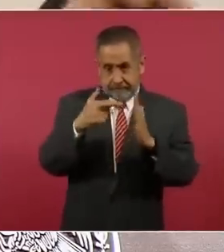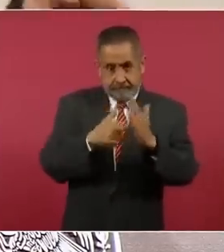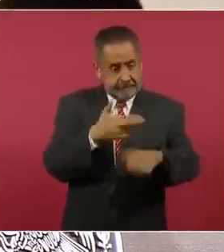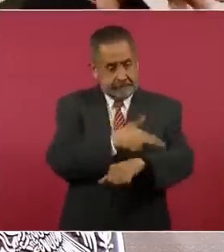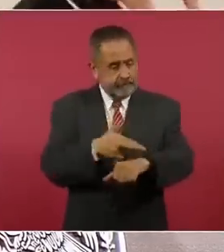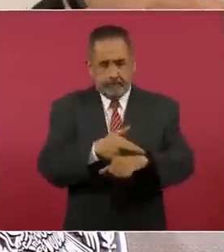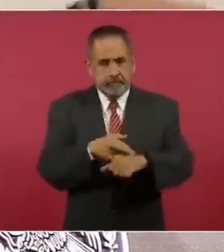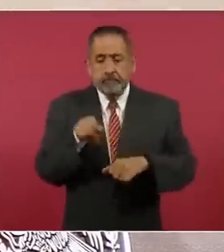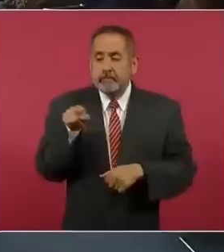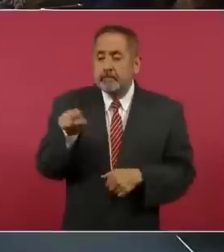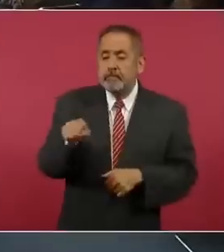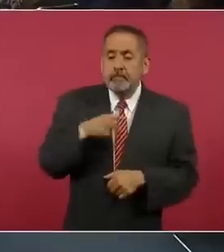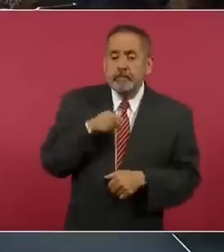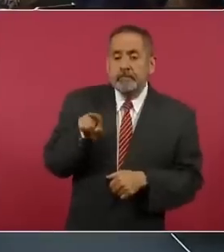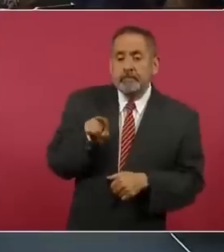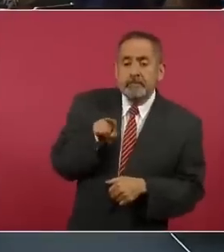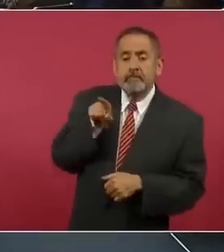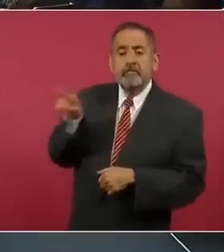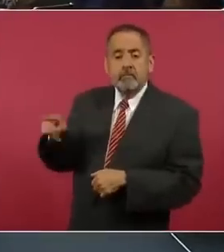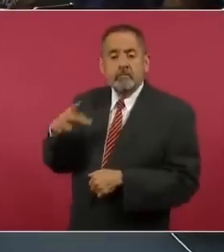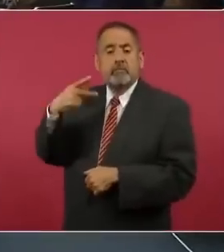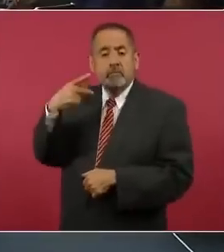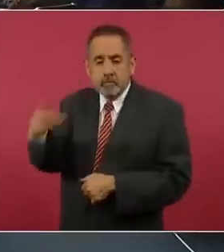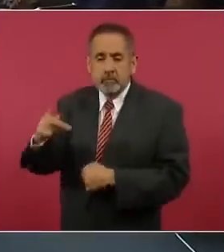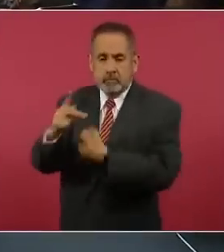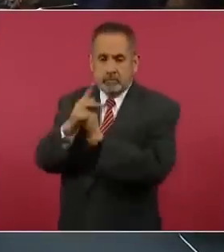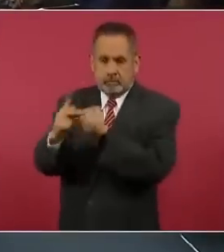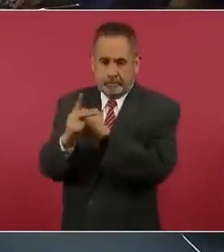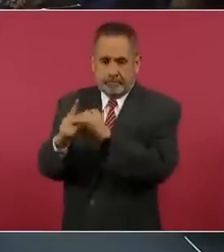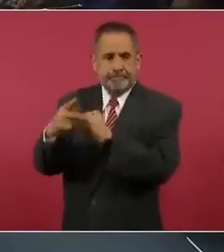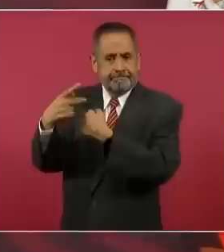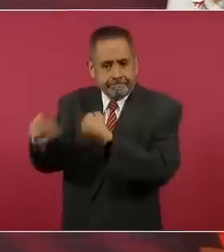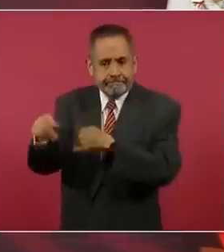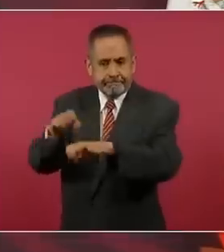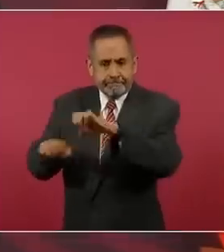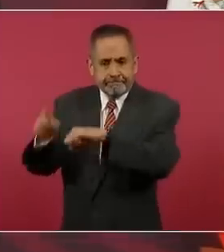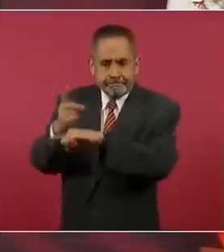Tienen que hacerlo en sus lugares de origen.